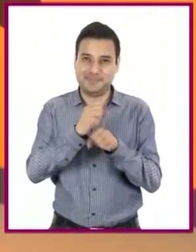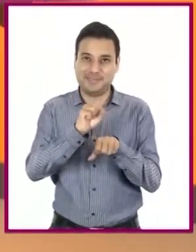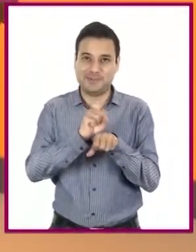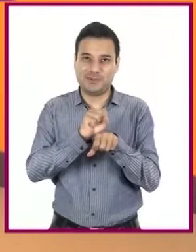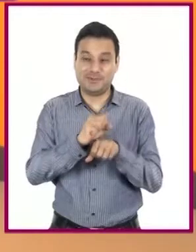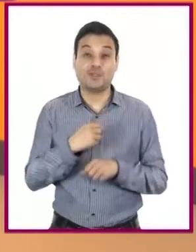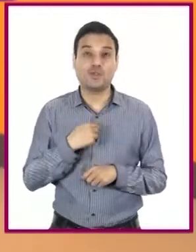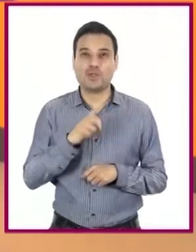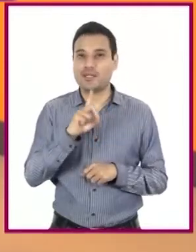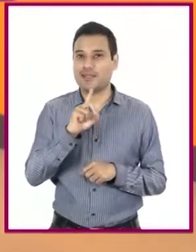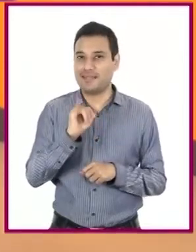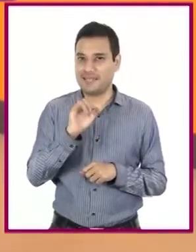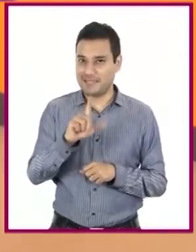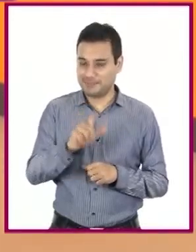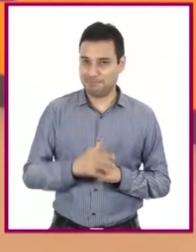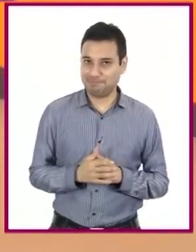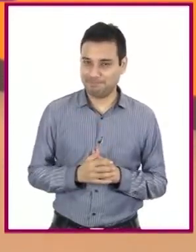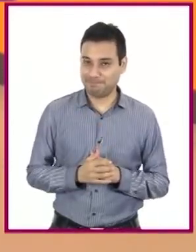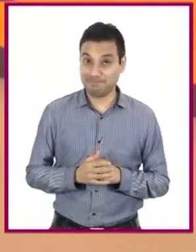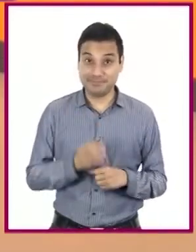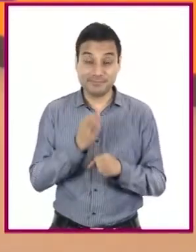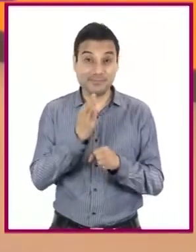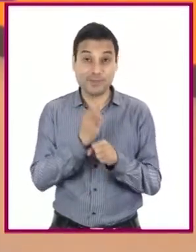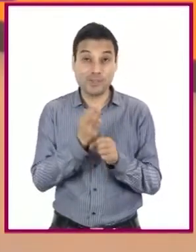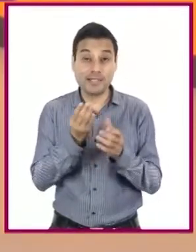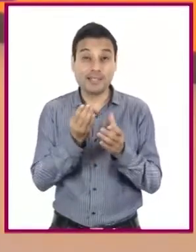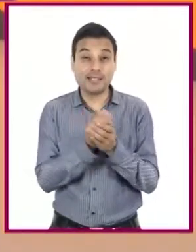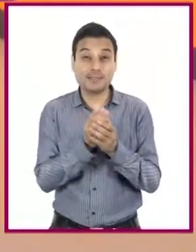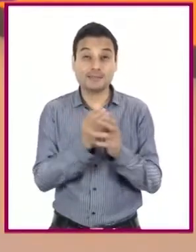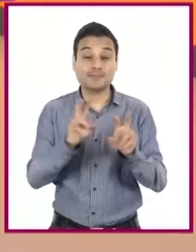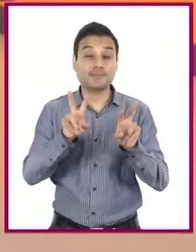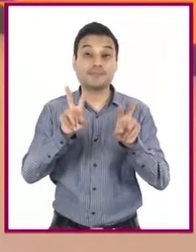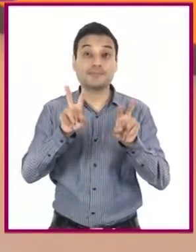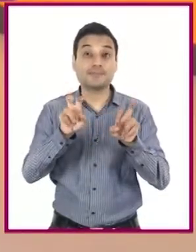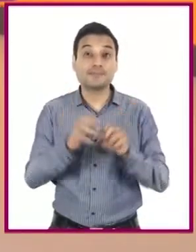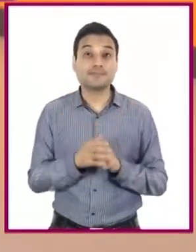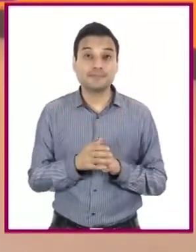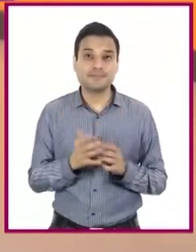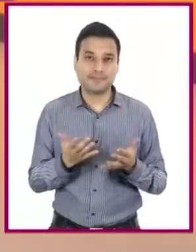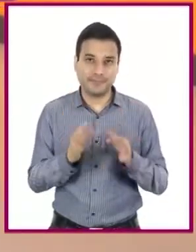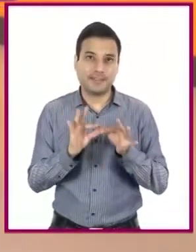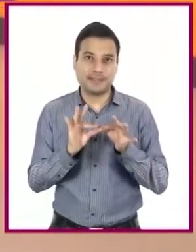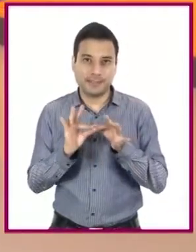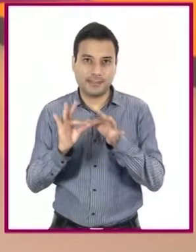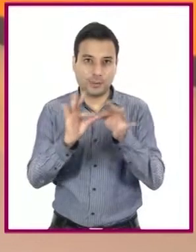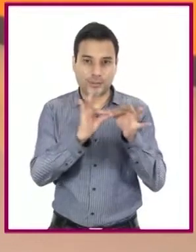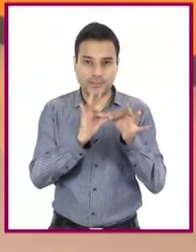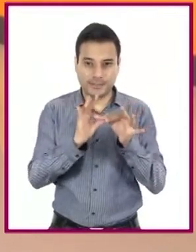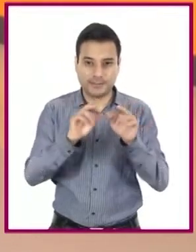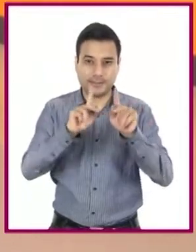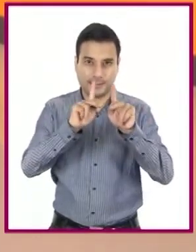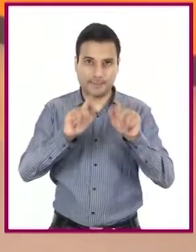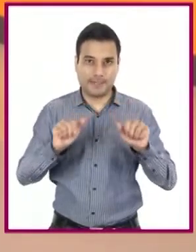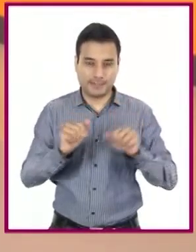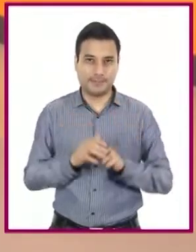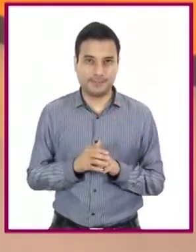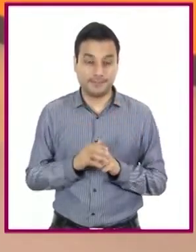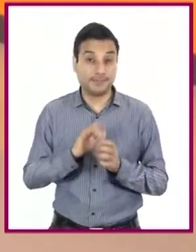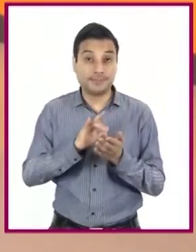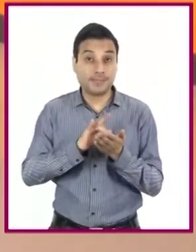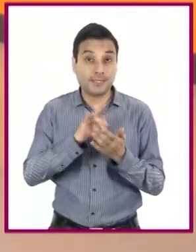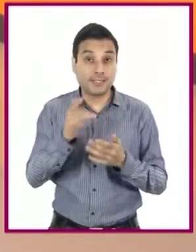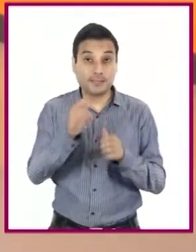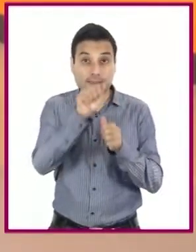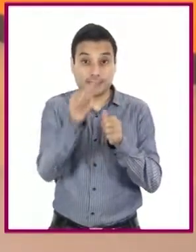Yo soy Daniel Rivera y esta sesión lleva por título Tejiendo redes de paz a través del arte. Donde,